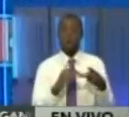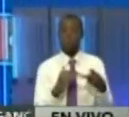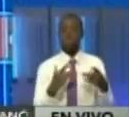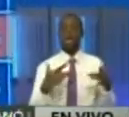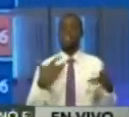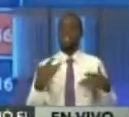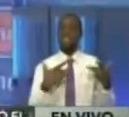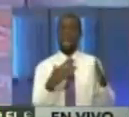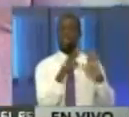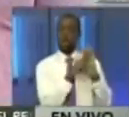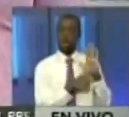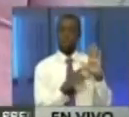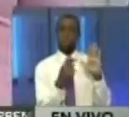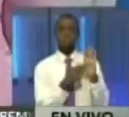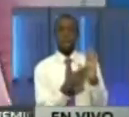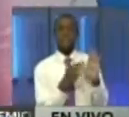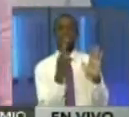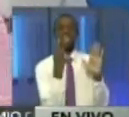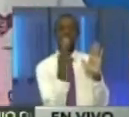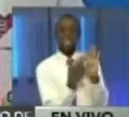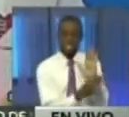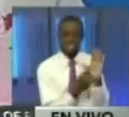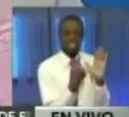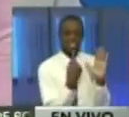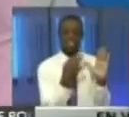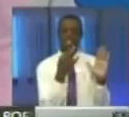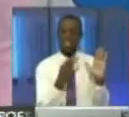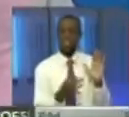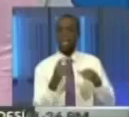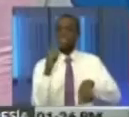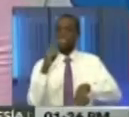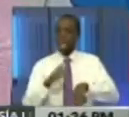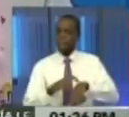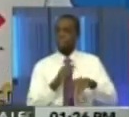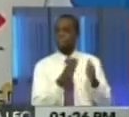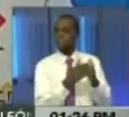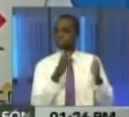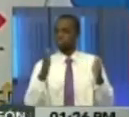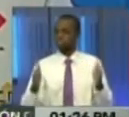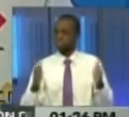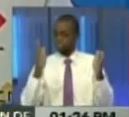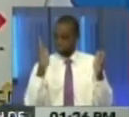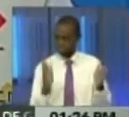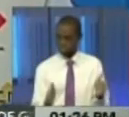y tiene expresamente sus lapsos marcados, ¿verdad?